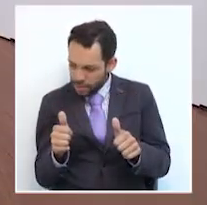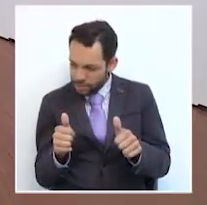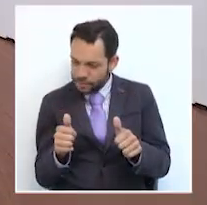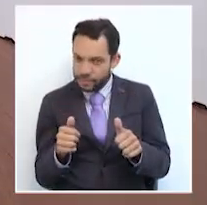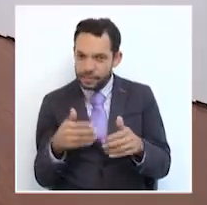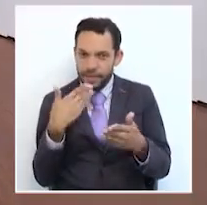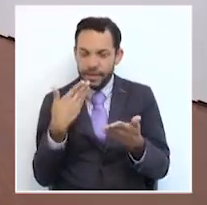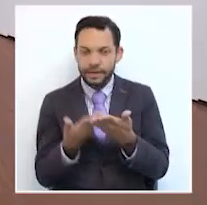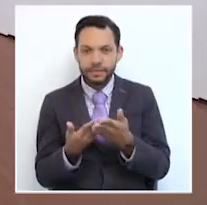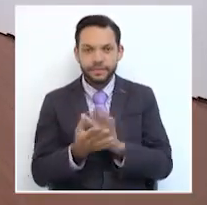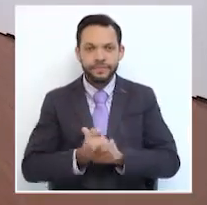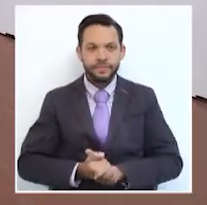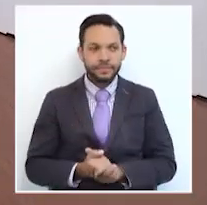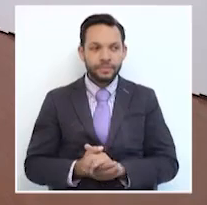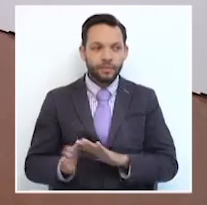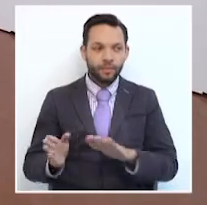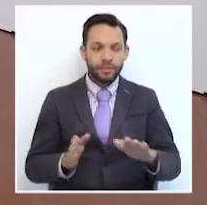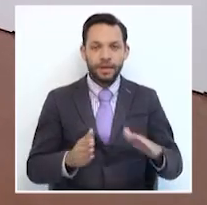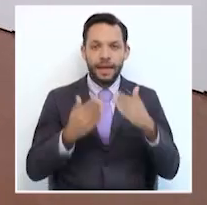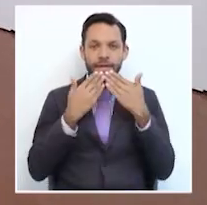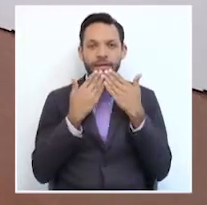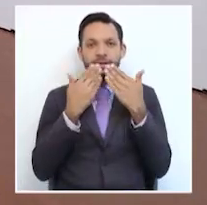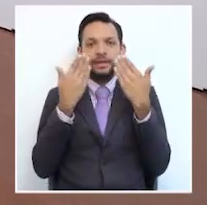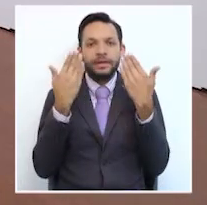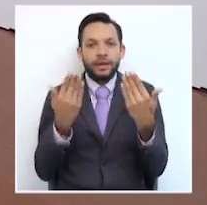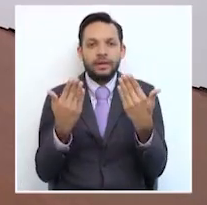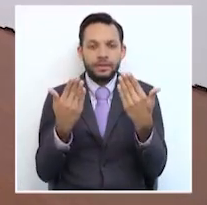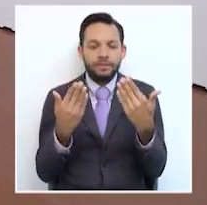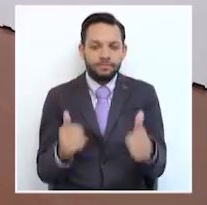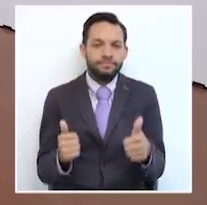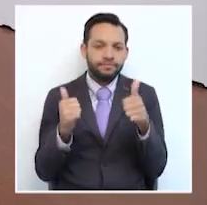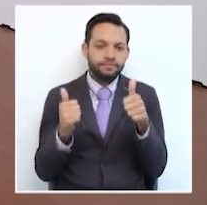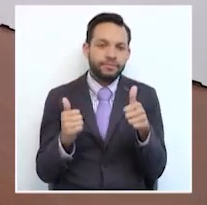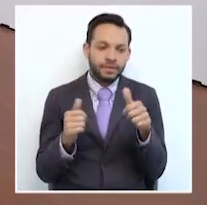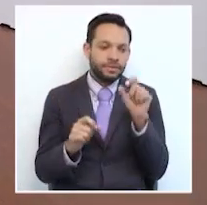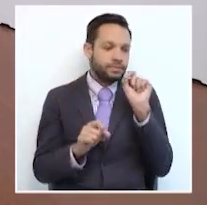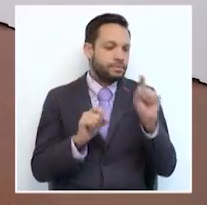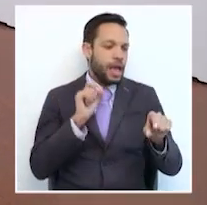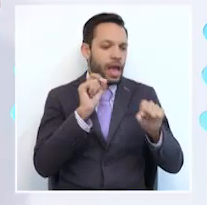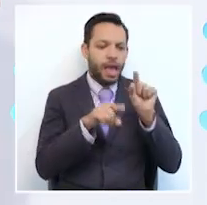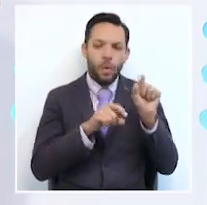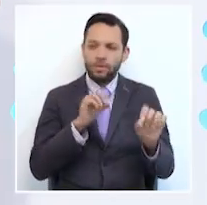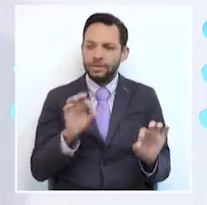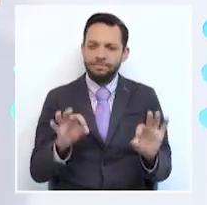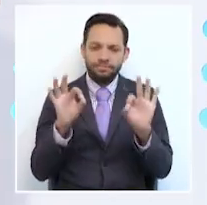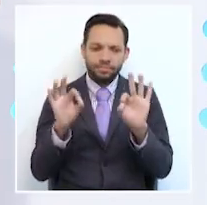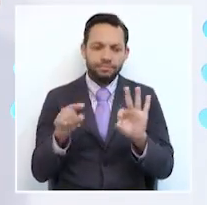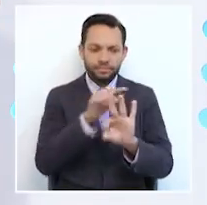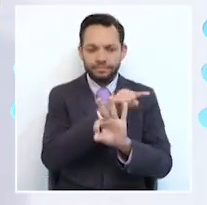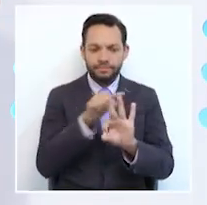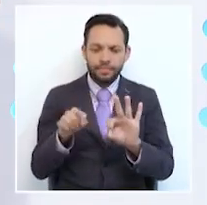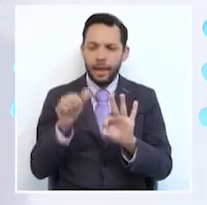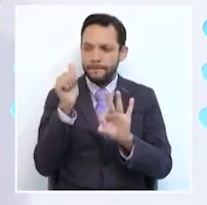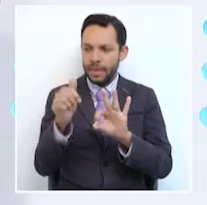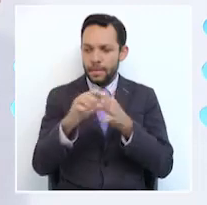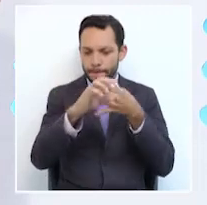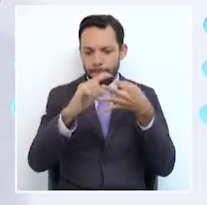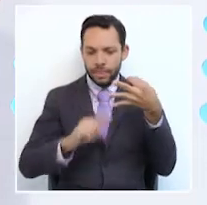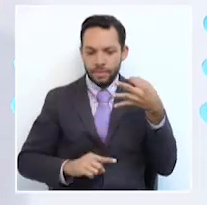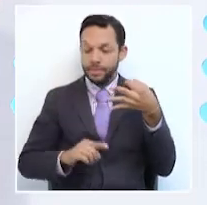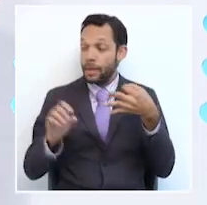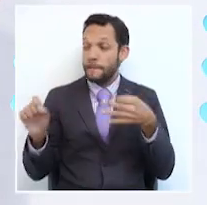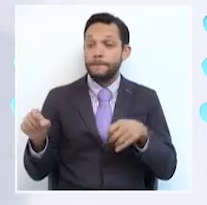a usted muchas gracias y además porque esas preguntas que usted está haciendo le van a servir a tantas personas primero yo la